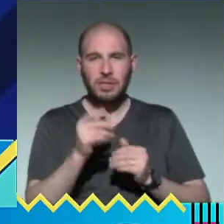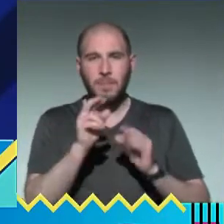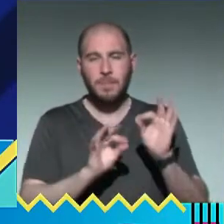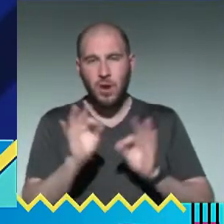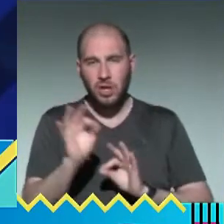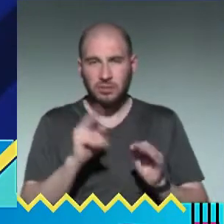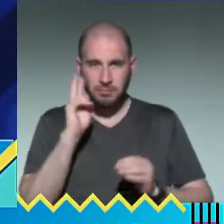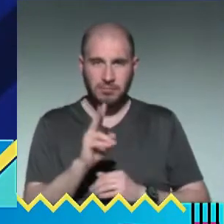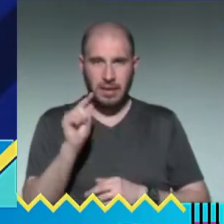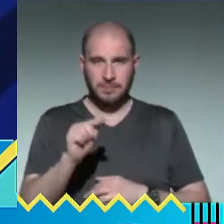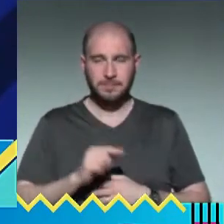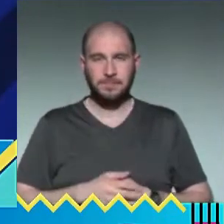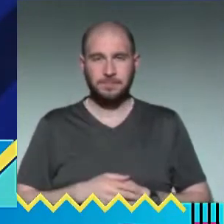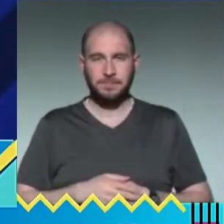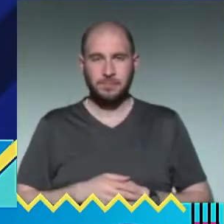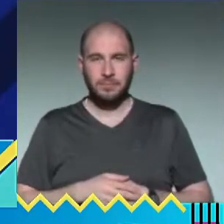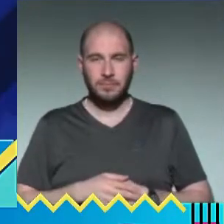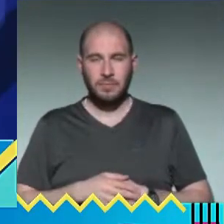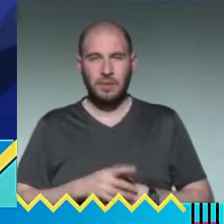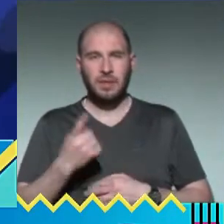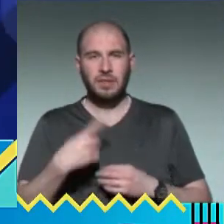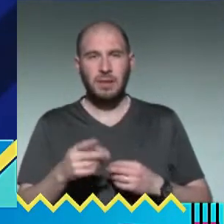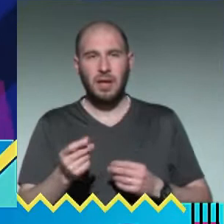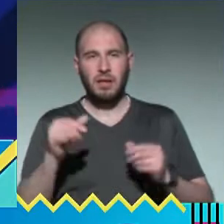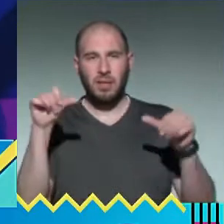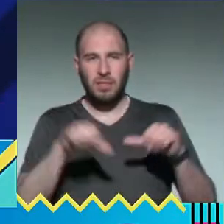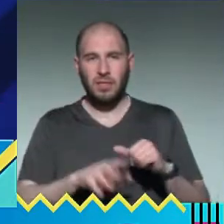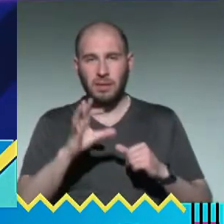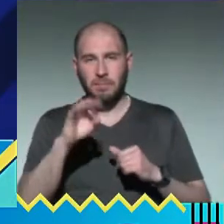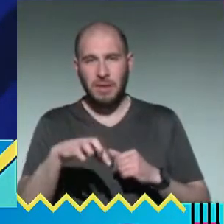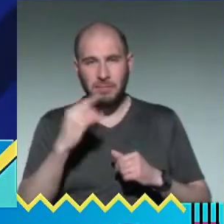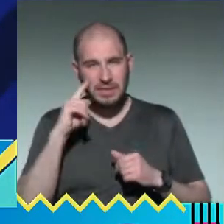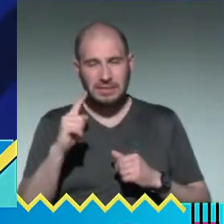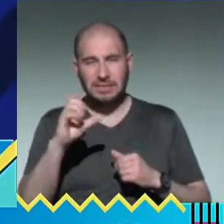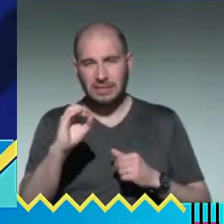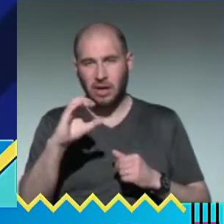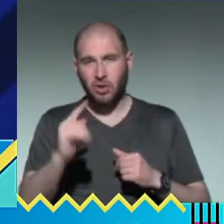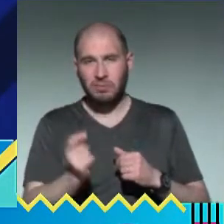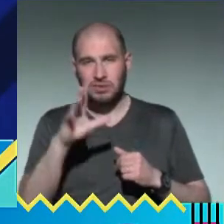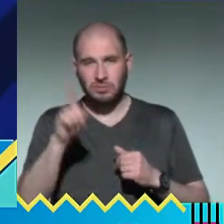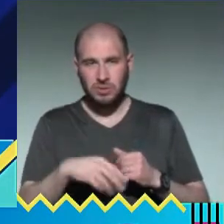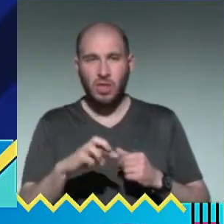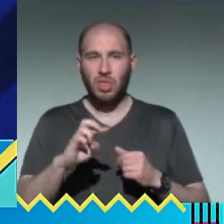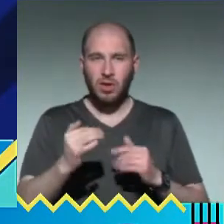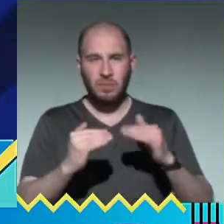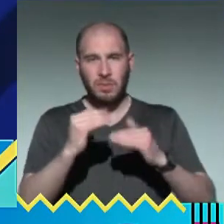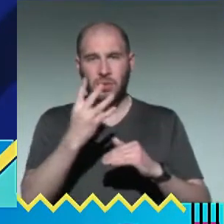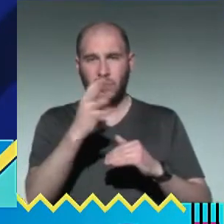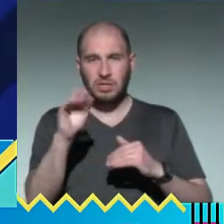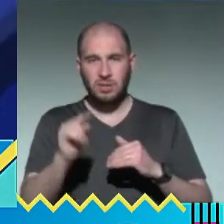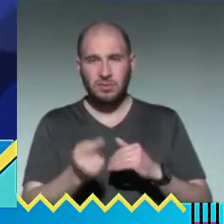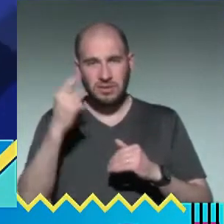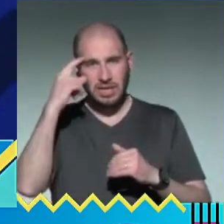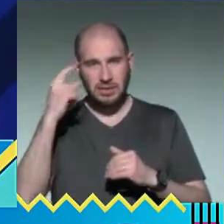proyecto los estamos viendo en la placa. Tiene que ver con una caída del PBI del 0,5%, un dólar promedio de 40 pesos